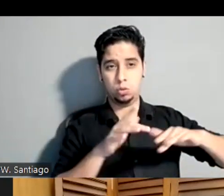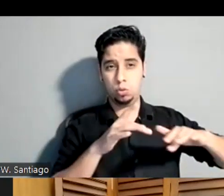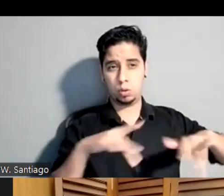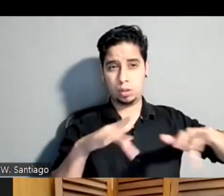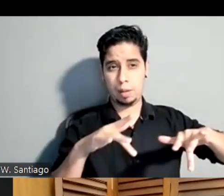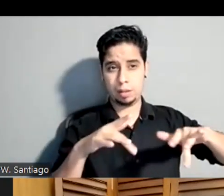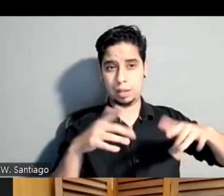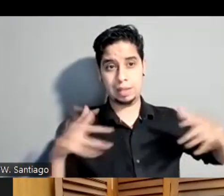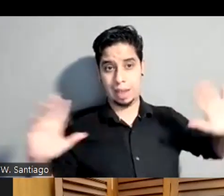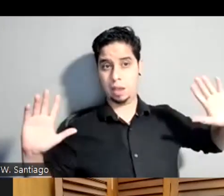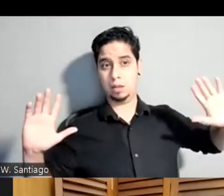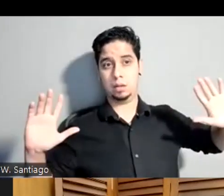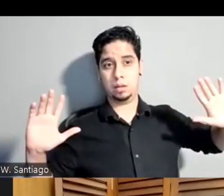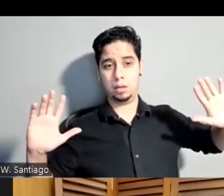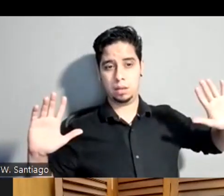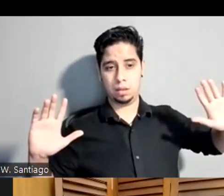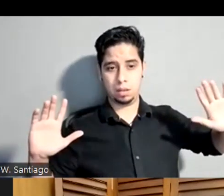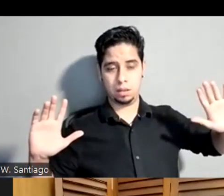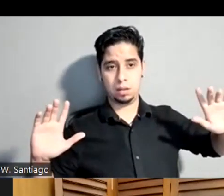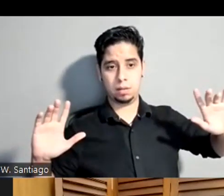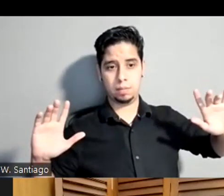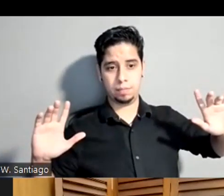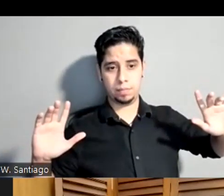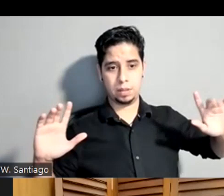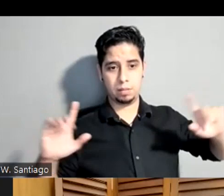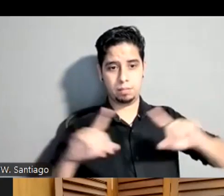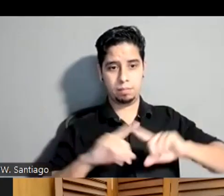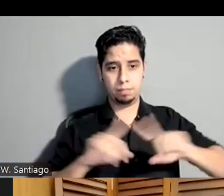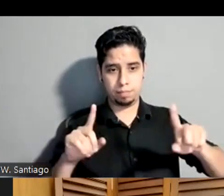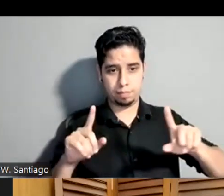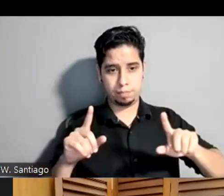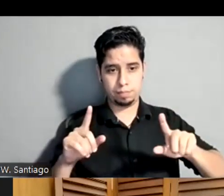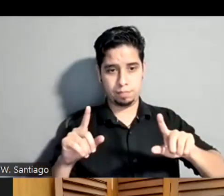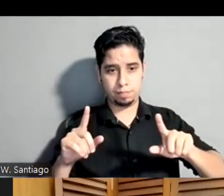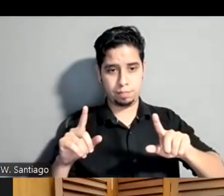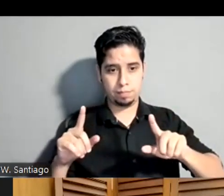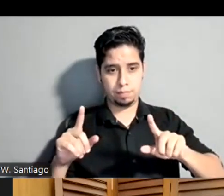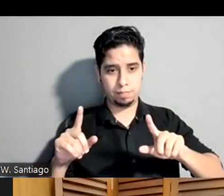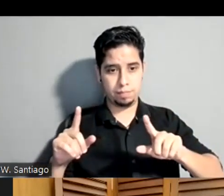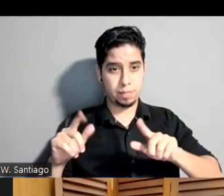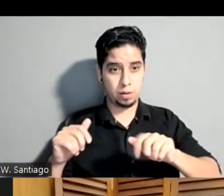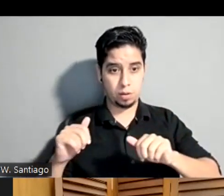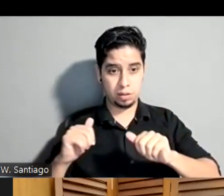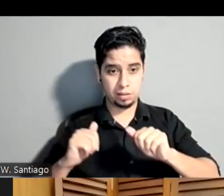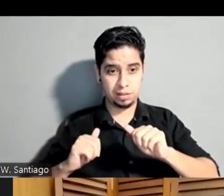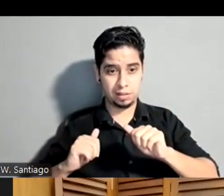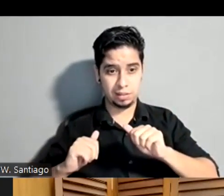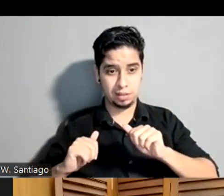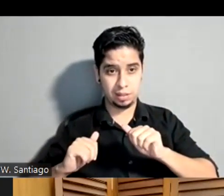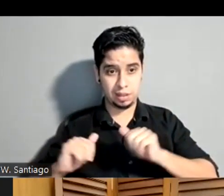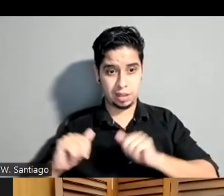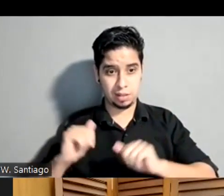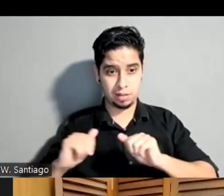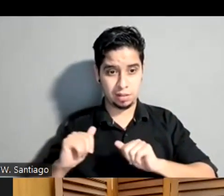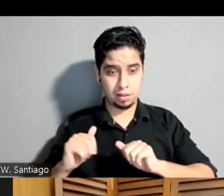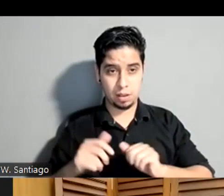se acabó. Y después, si tú ves la escena, sí, bye bye, que te vaya bien. Estoy despidiendo a